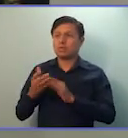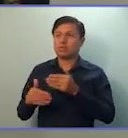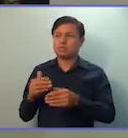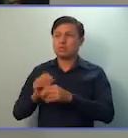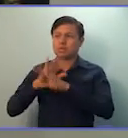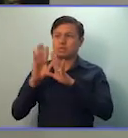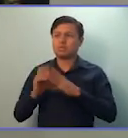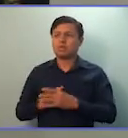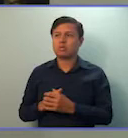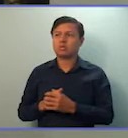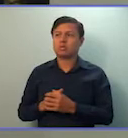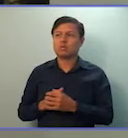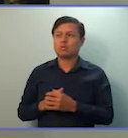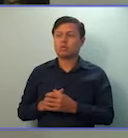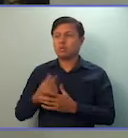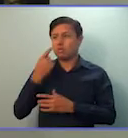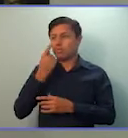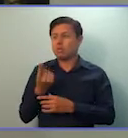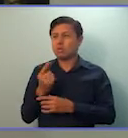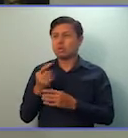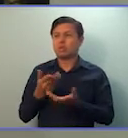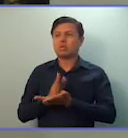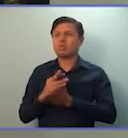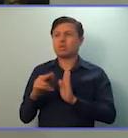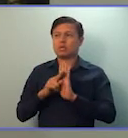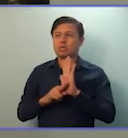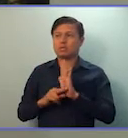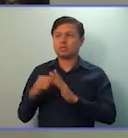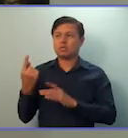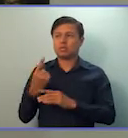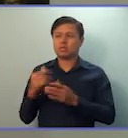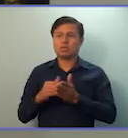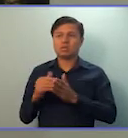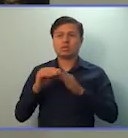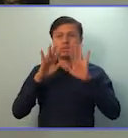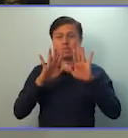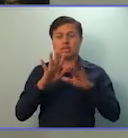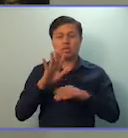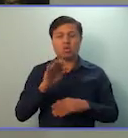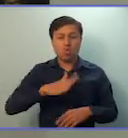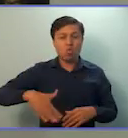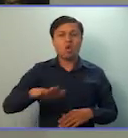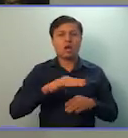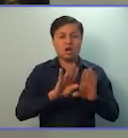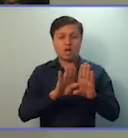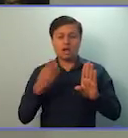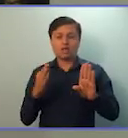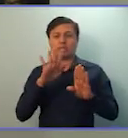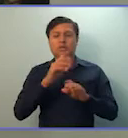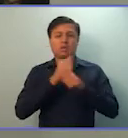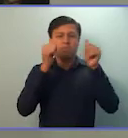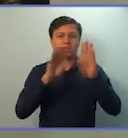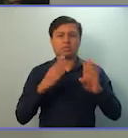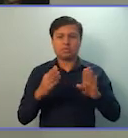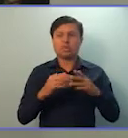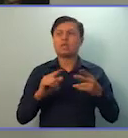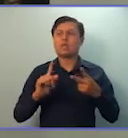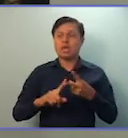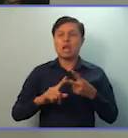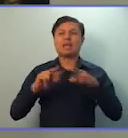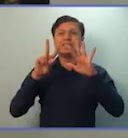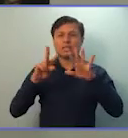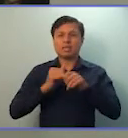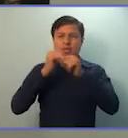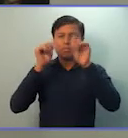las condiciones adecuadas veo que según el reglamento no sólo se abre a las 5 a la media en el centro de votación sino pueden estar ahí están los